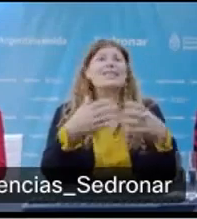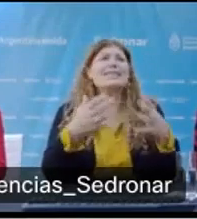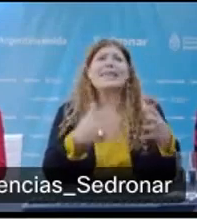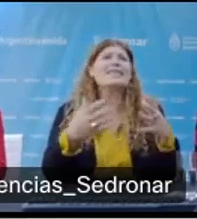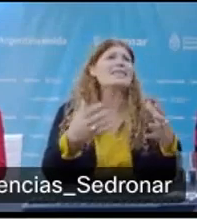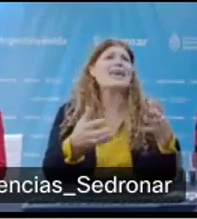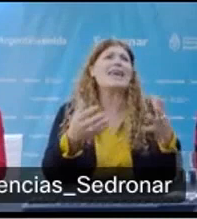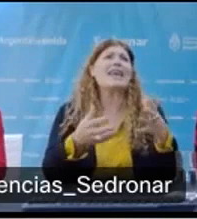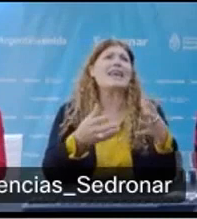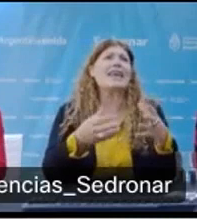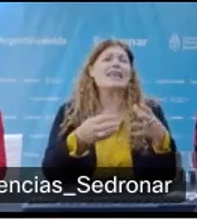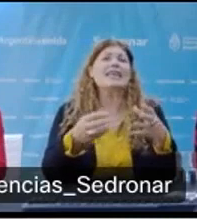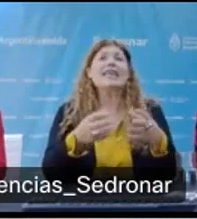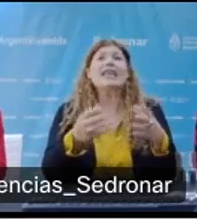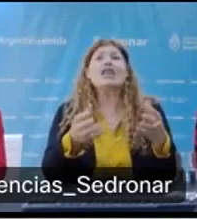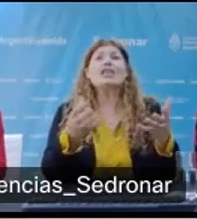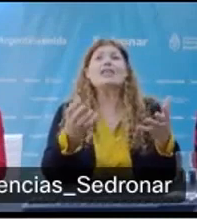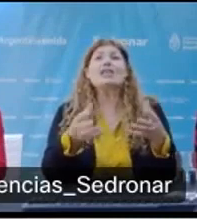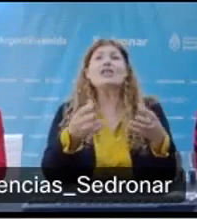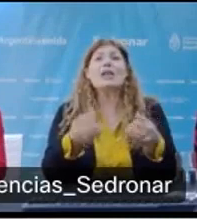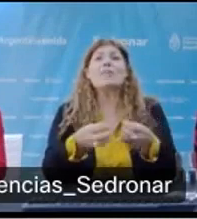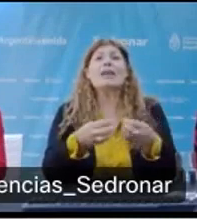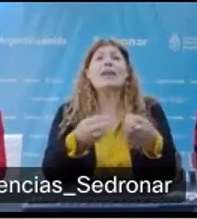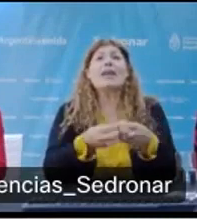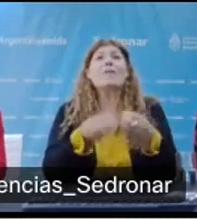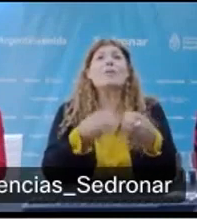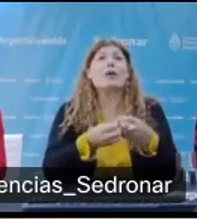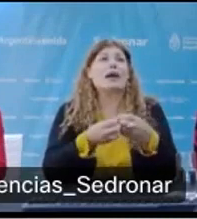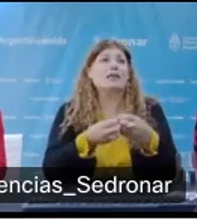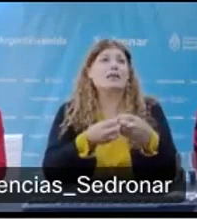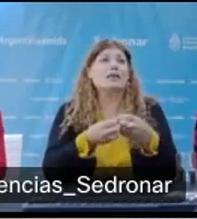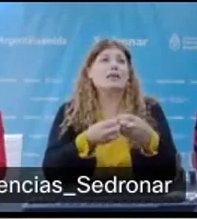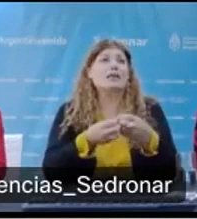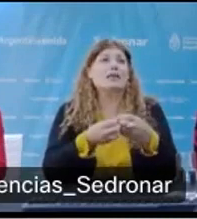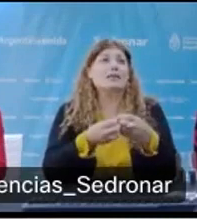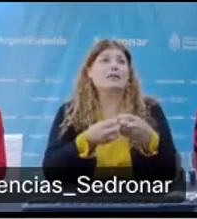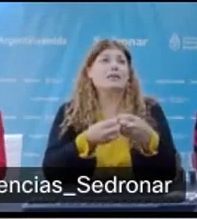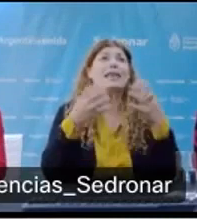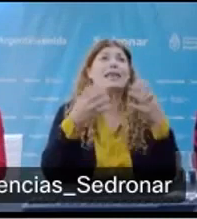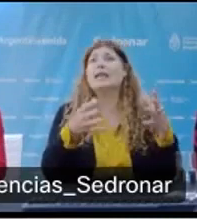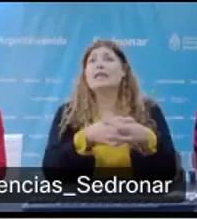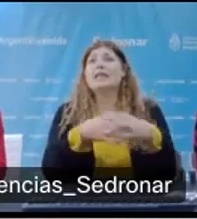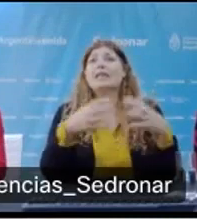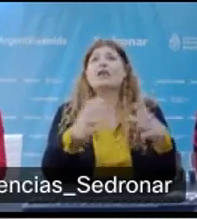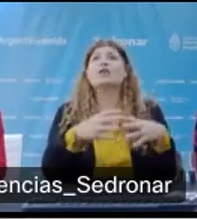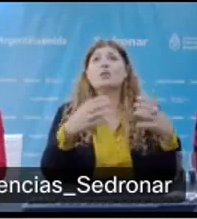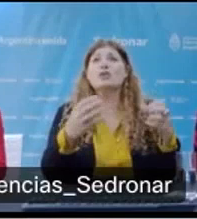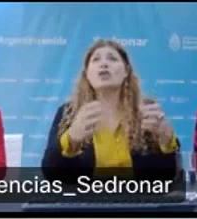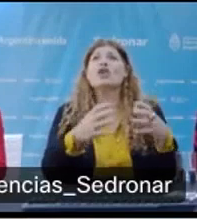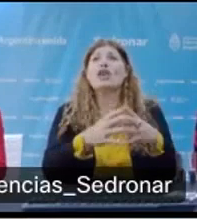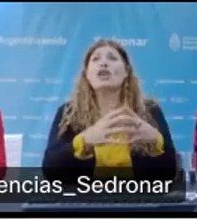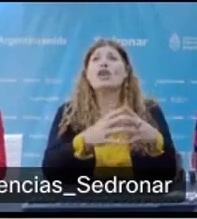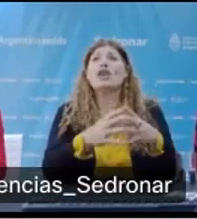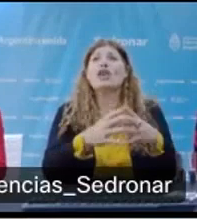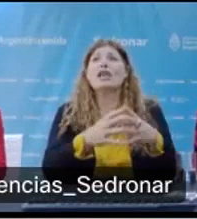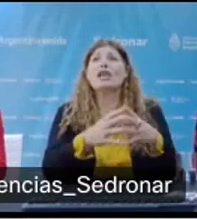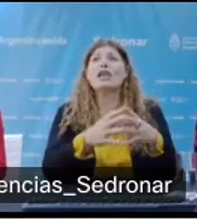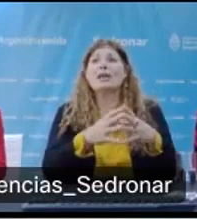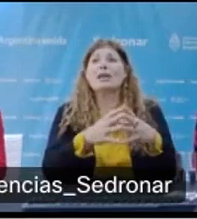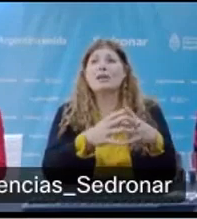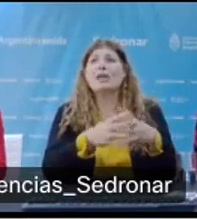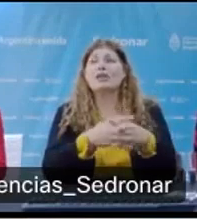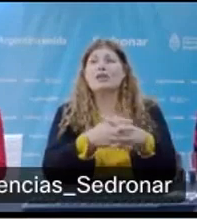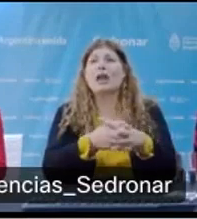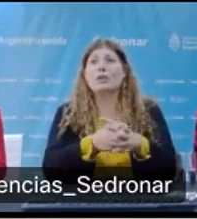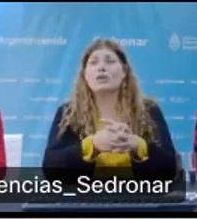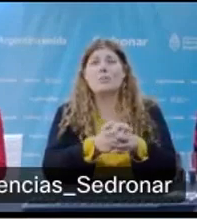condiciones de existencia de alguien. Y lo tercero, siempre, ¿en qué época? ¿De qué época y de qué construcción colectiva estamos